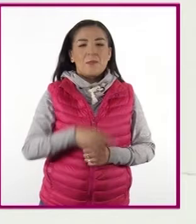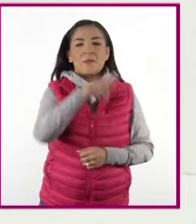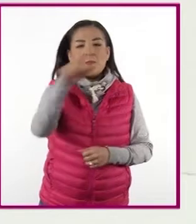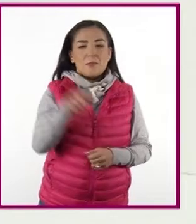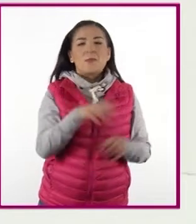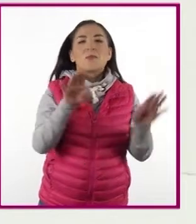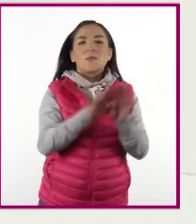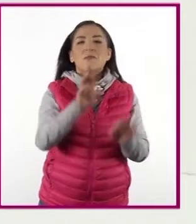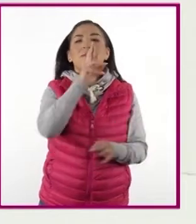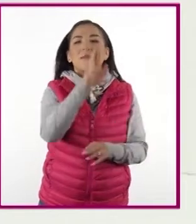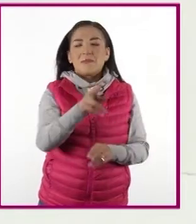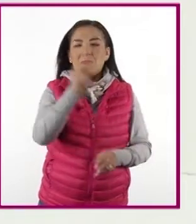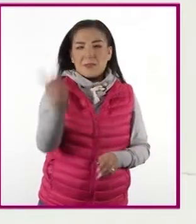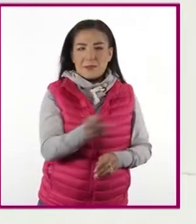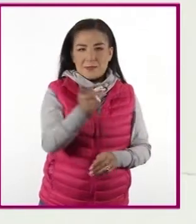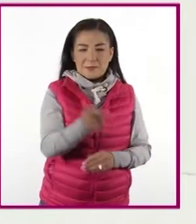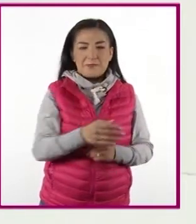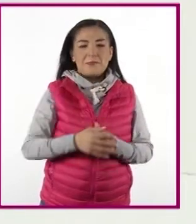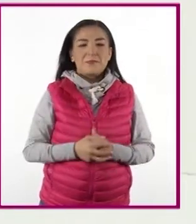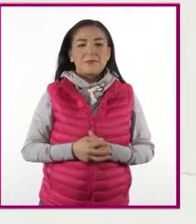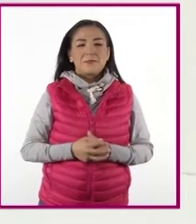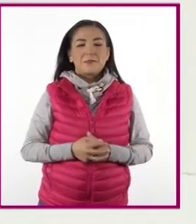intenten responder a las preguntas.